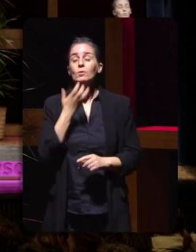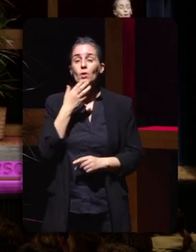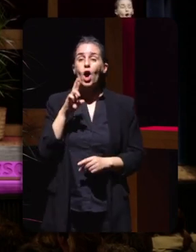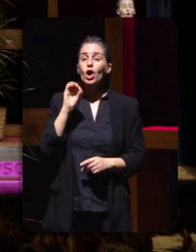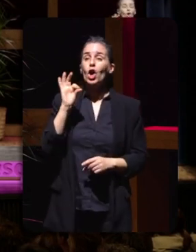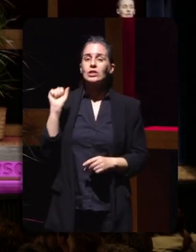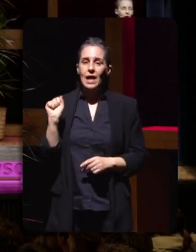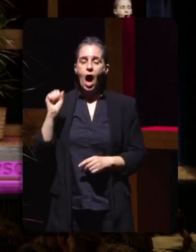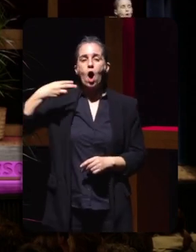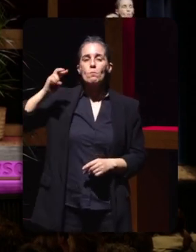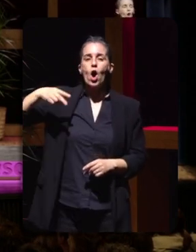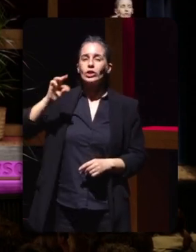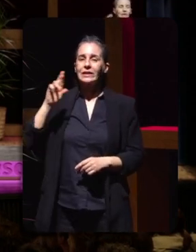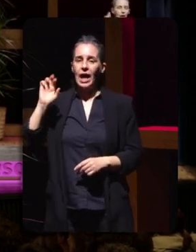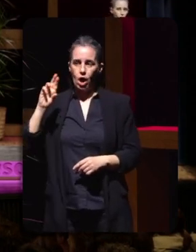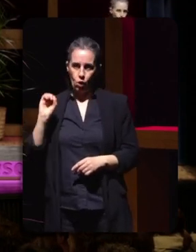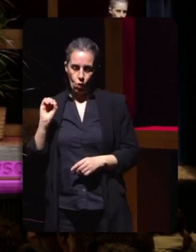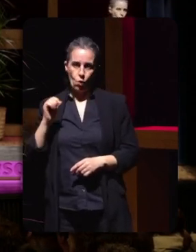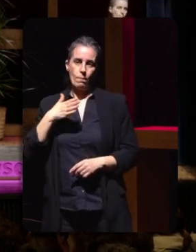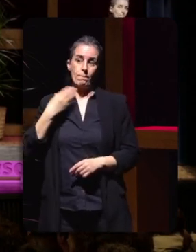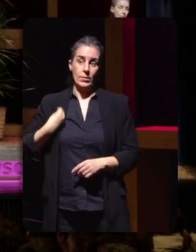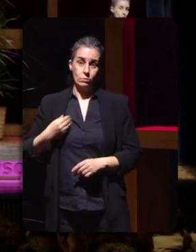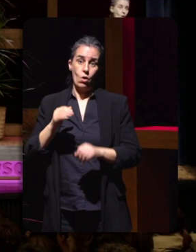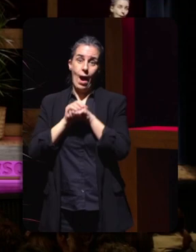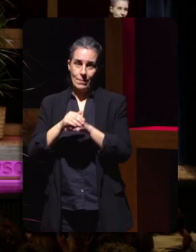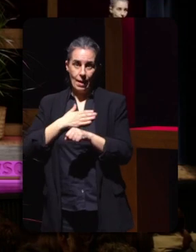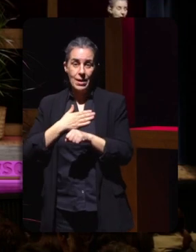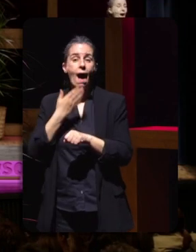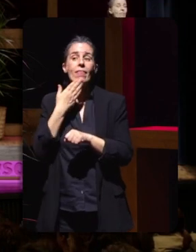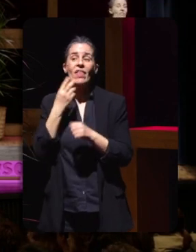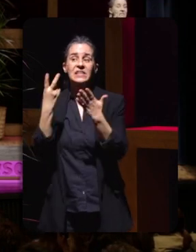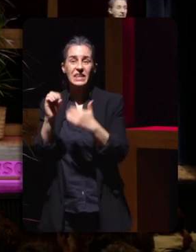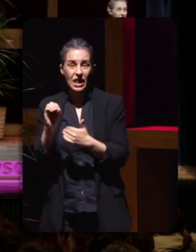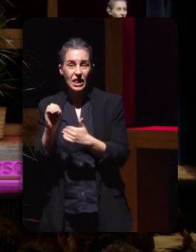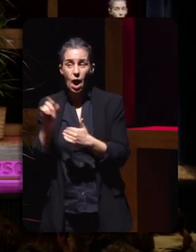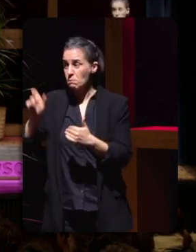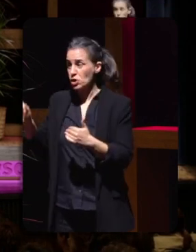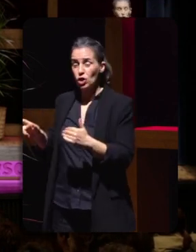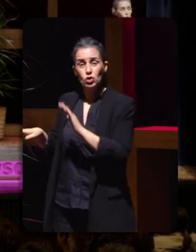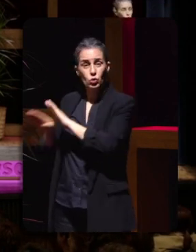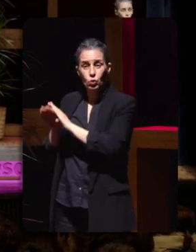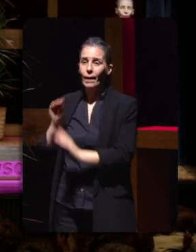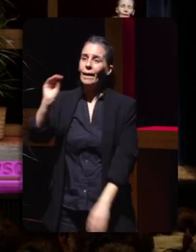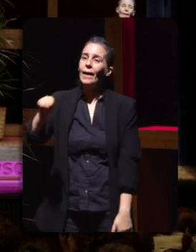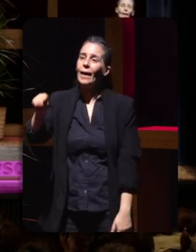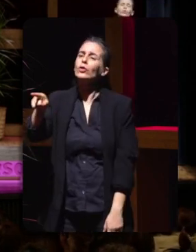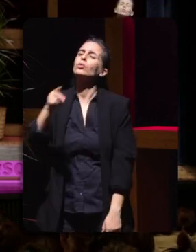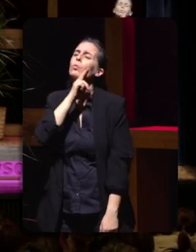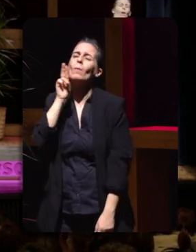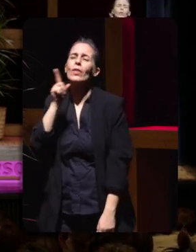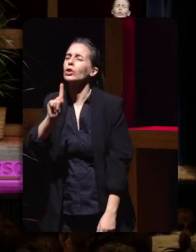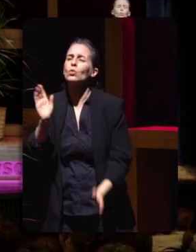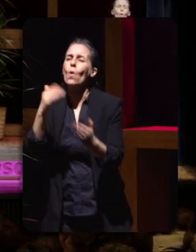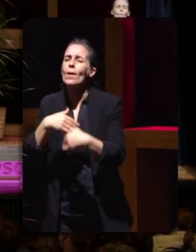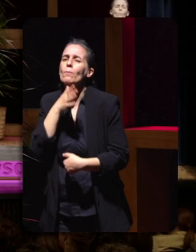mía que no ha tenido hijos y que tiene más de 70 años Pues yo creo que le siguen preguntando por su maternidad de las entrevistas que es